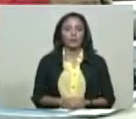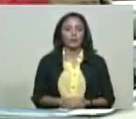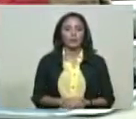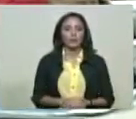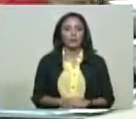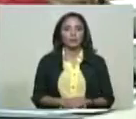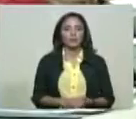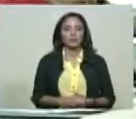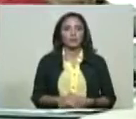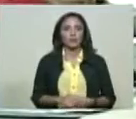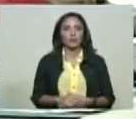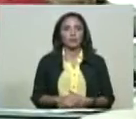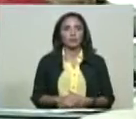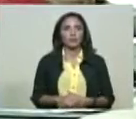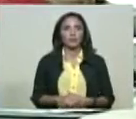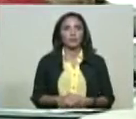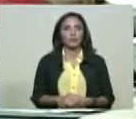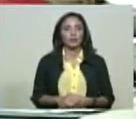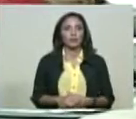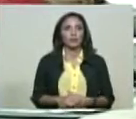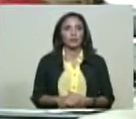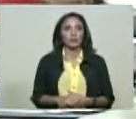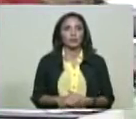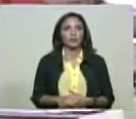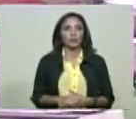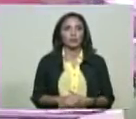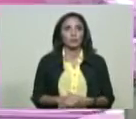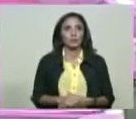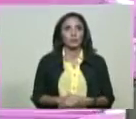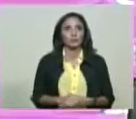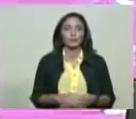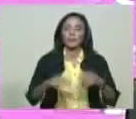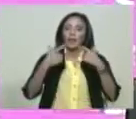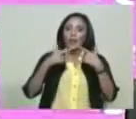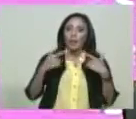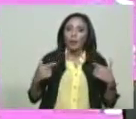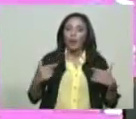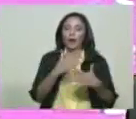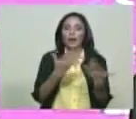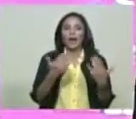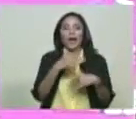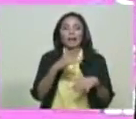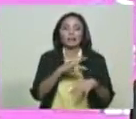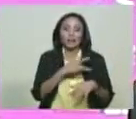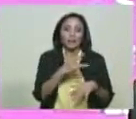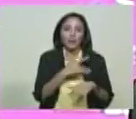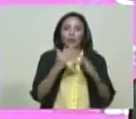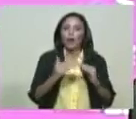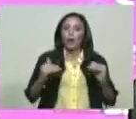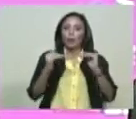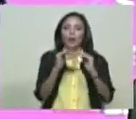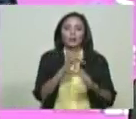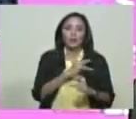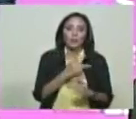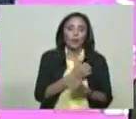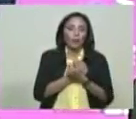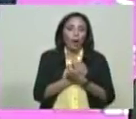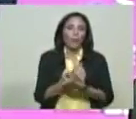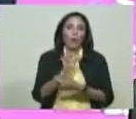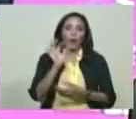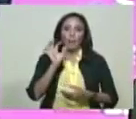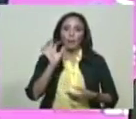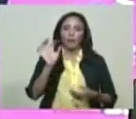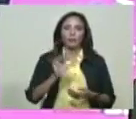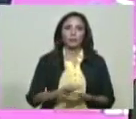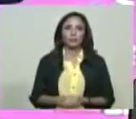que ve un sueño el lenguaje se tiene que parecer al sentimiento que tenemos por la patria no podemos